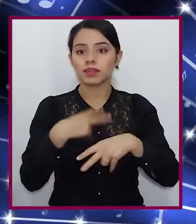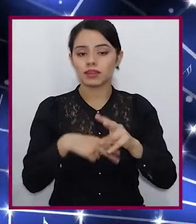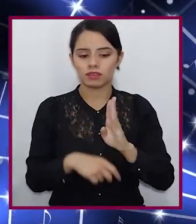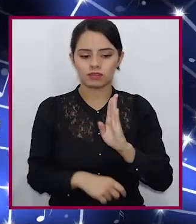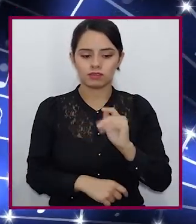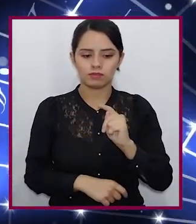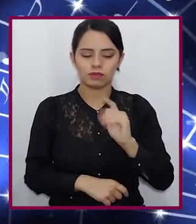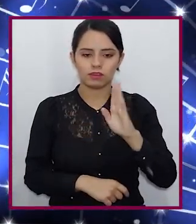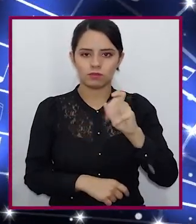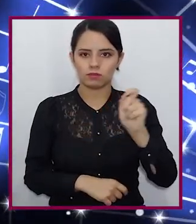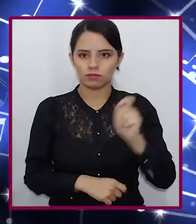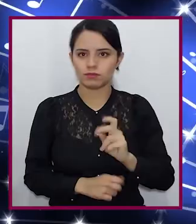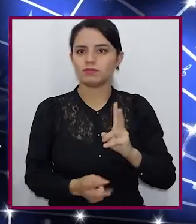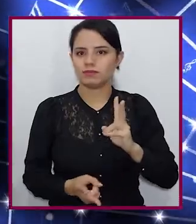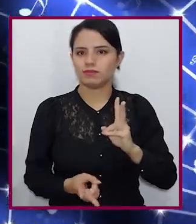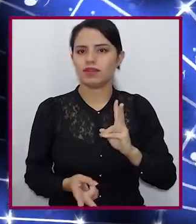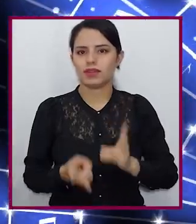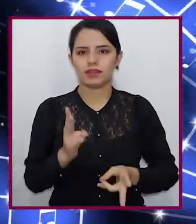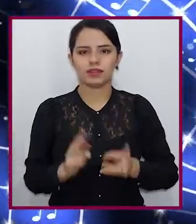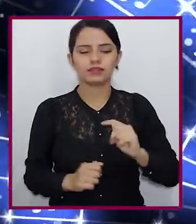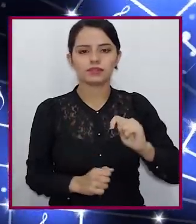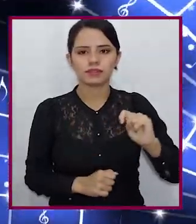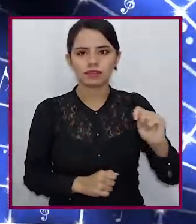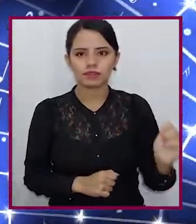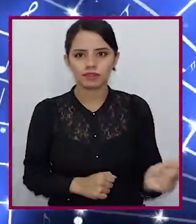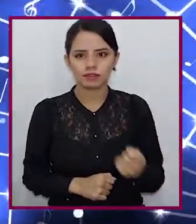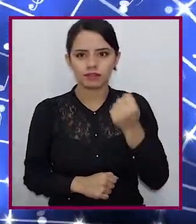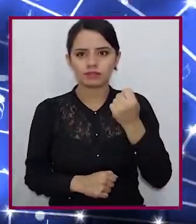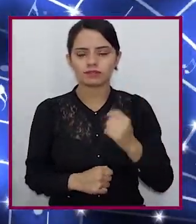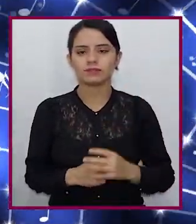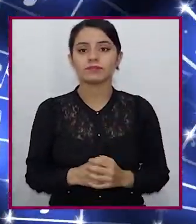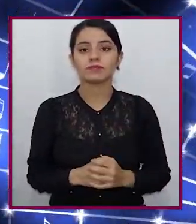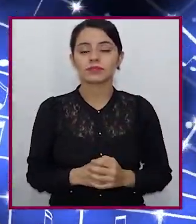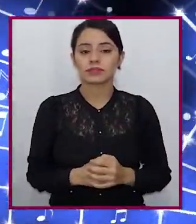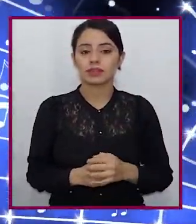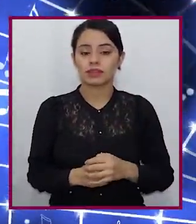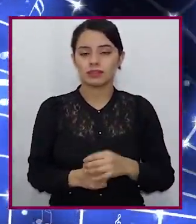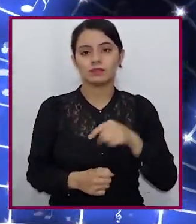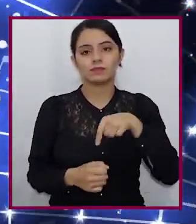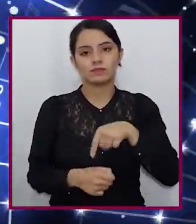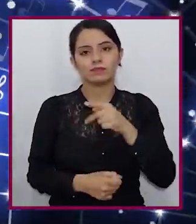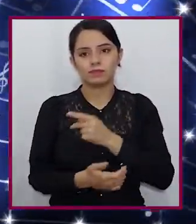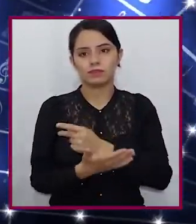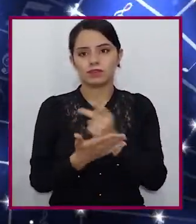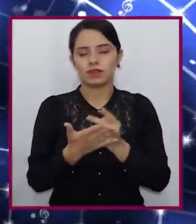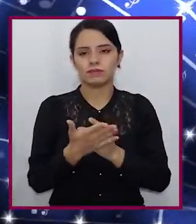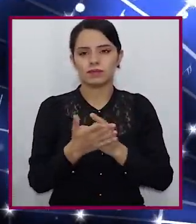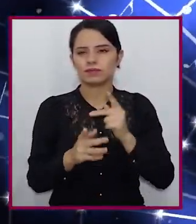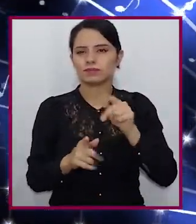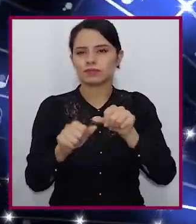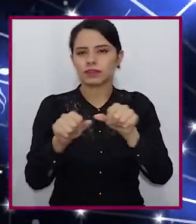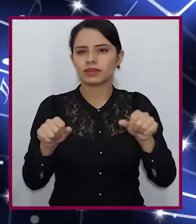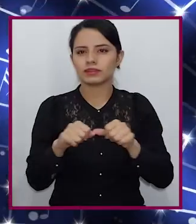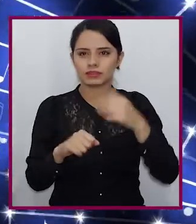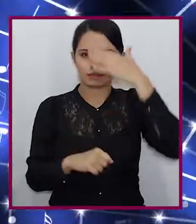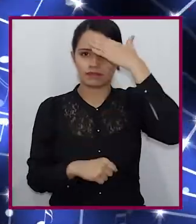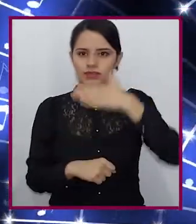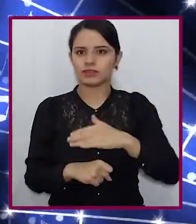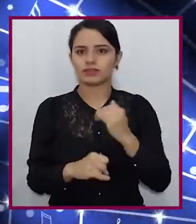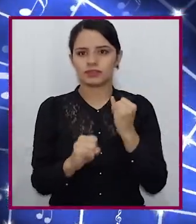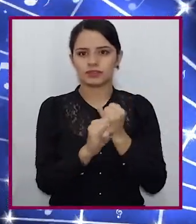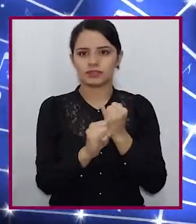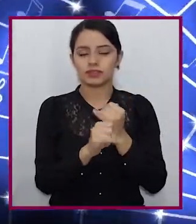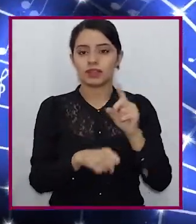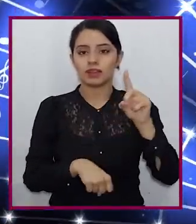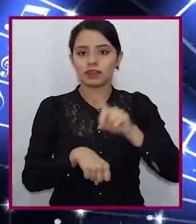Bienvenidos a Beatbox, prácticas del tecno cotorreo. Este es un programa de la sección de saberes digitales y